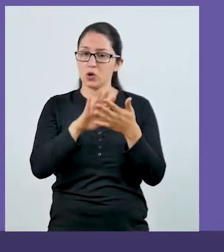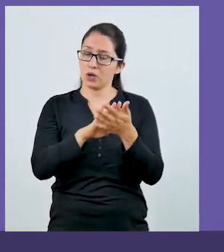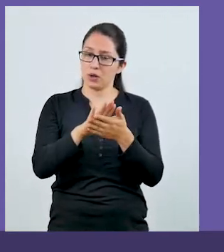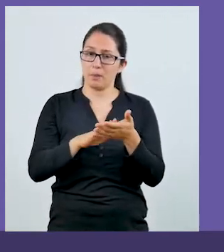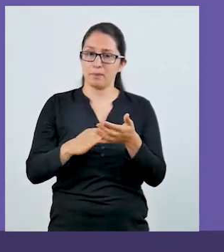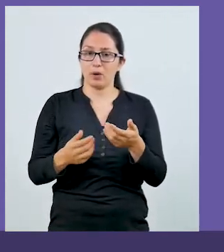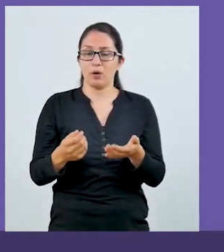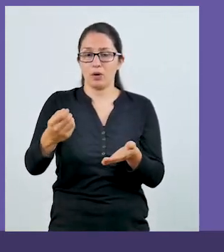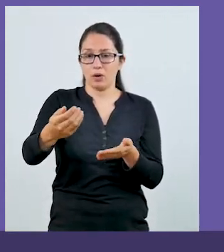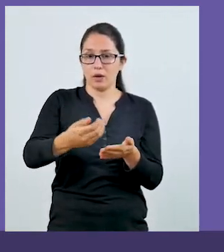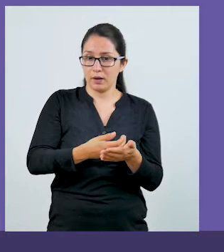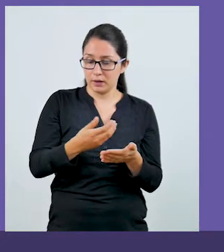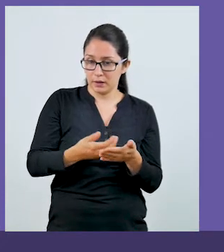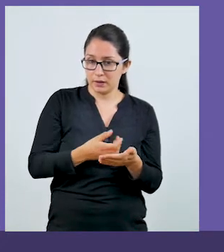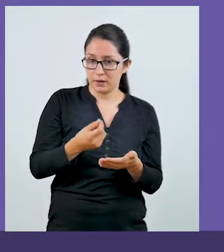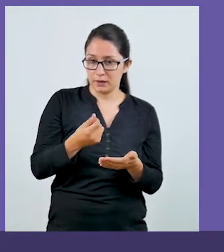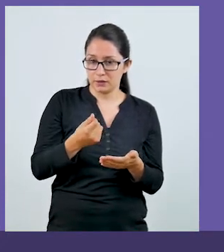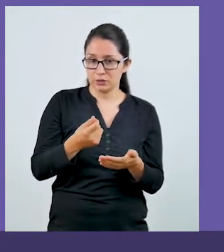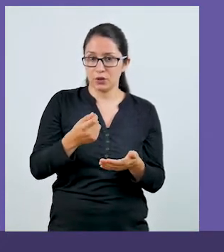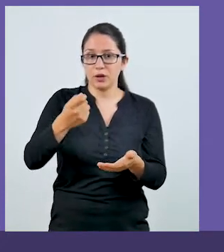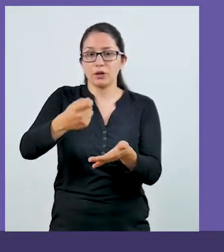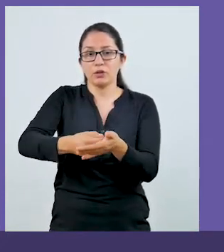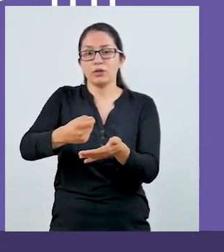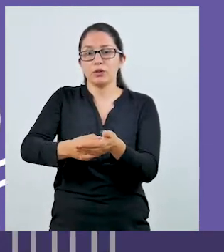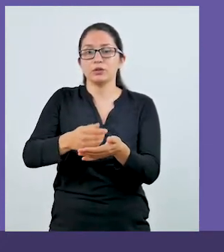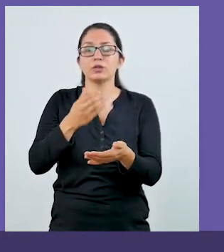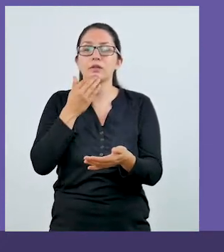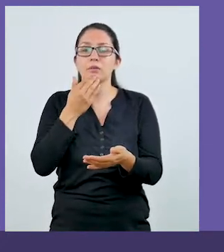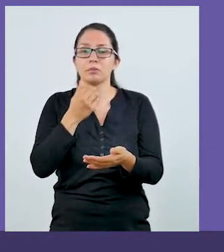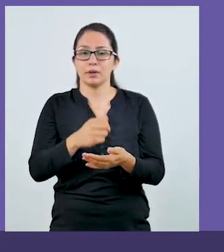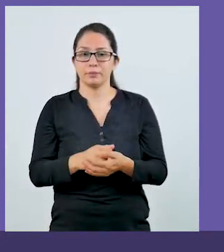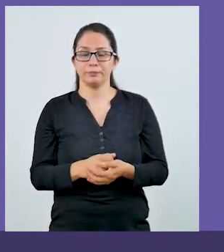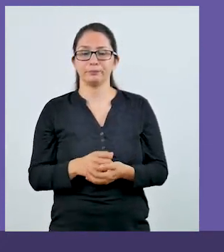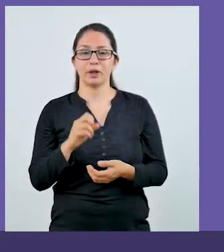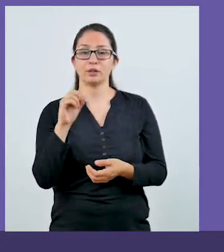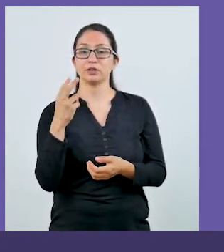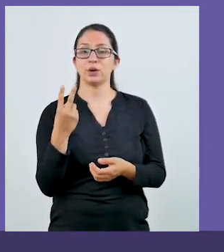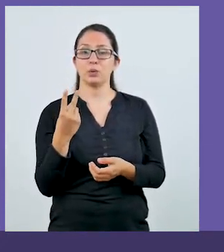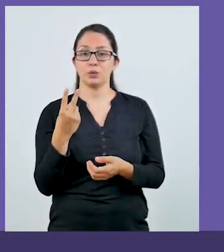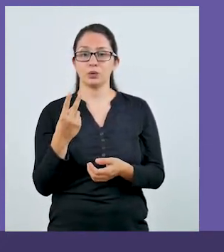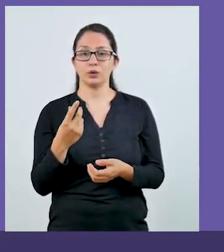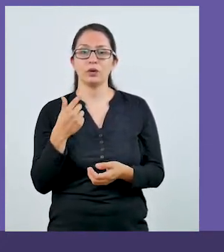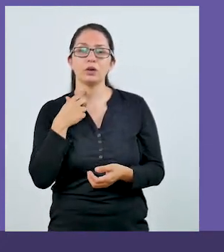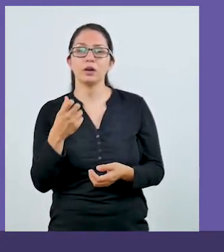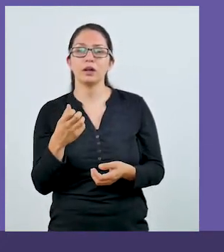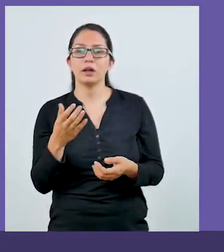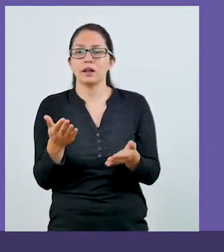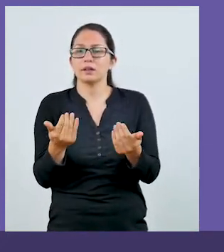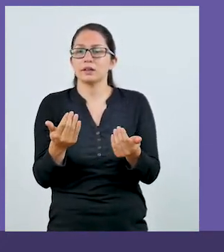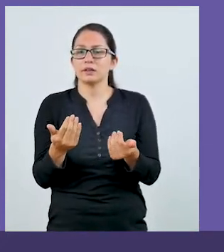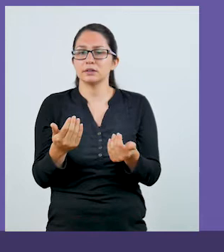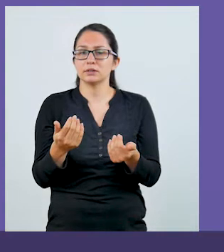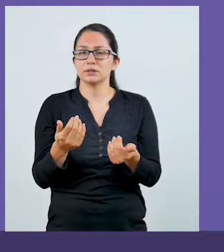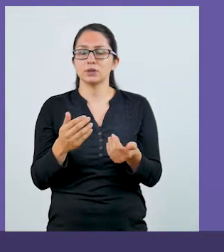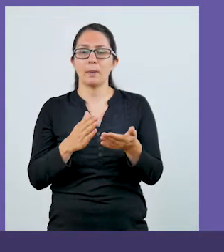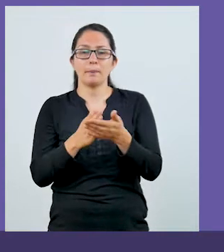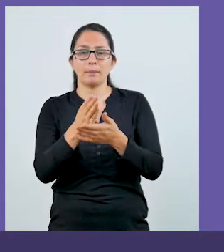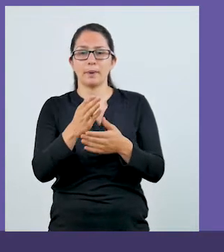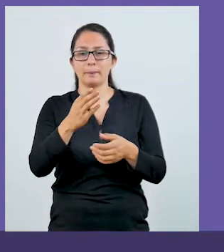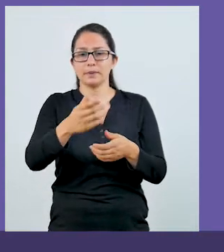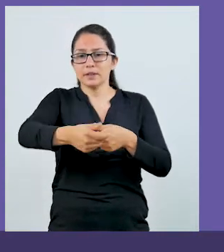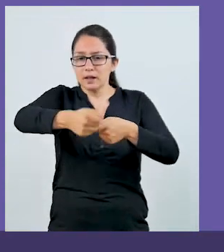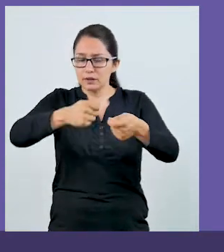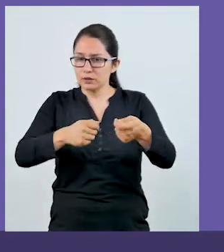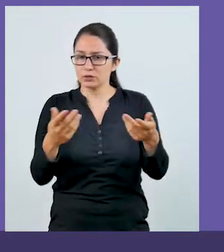en cuenta elementos como tus ingresos y costos. El segundo parámetro son los componentes de tu negocio, es